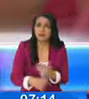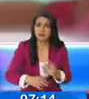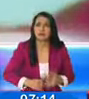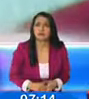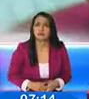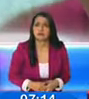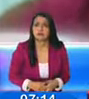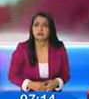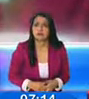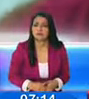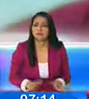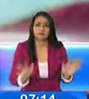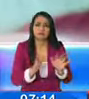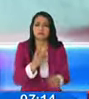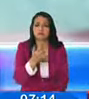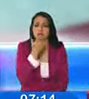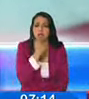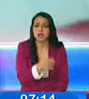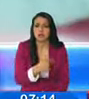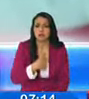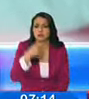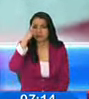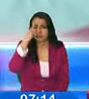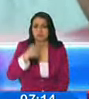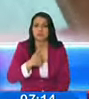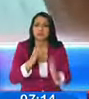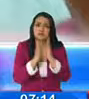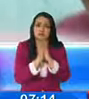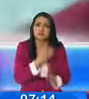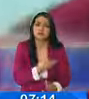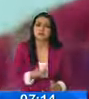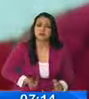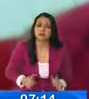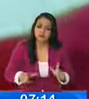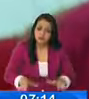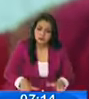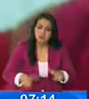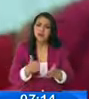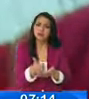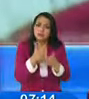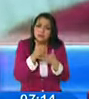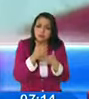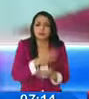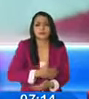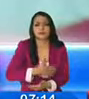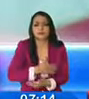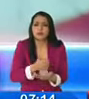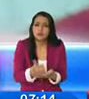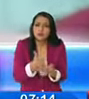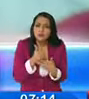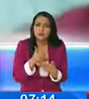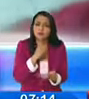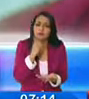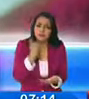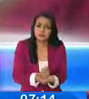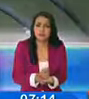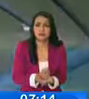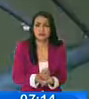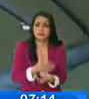hay transparencia. Yo le pido al presidente Lenín Moreno que me ayude a sacar la